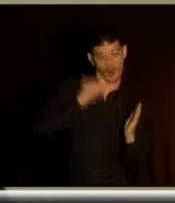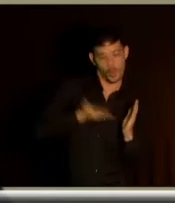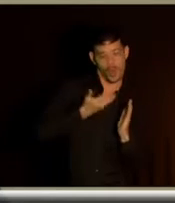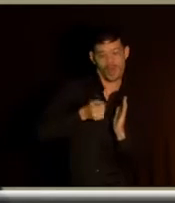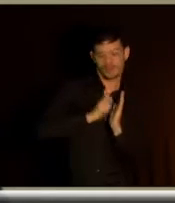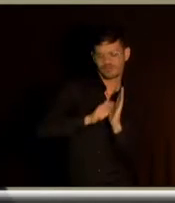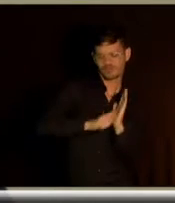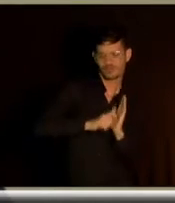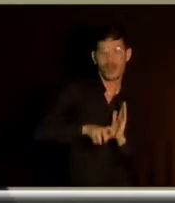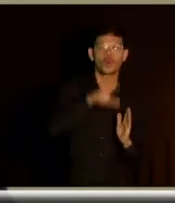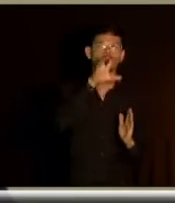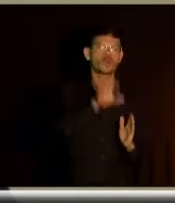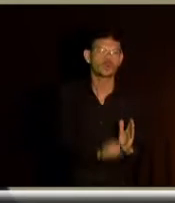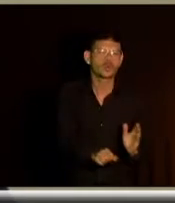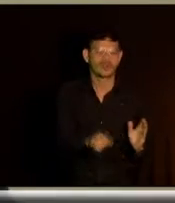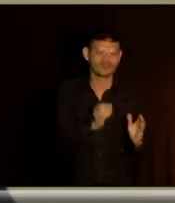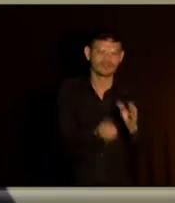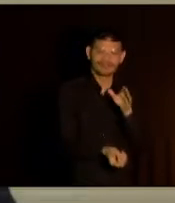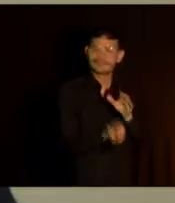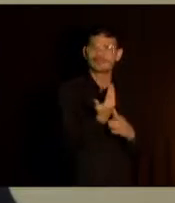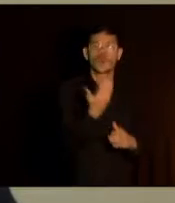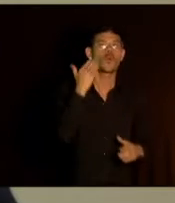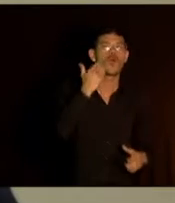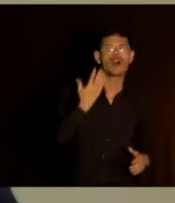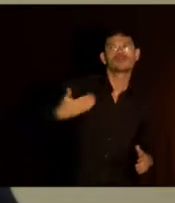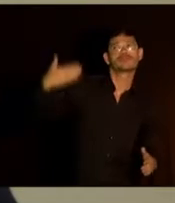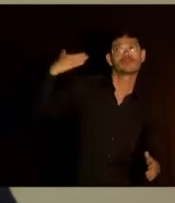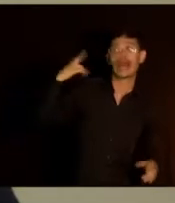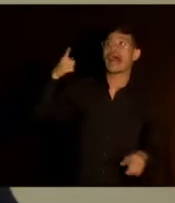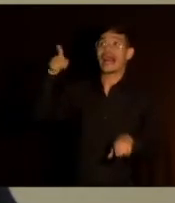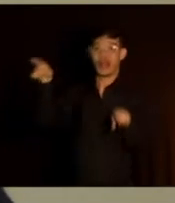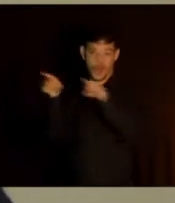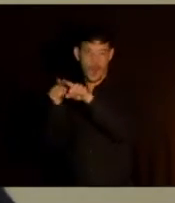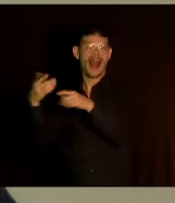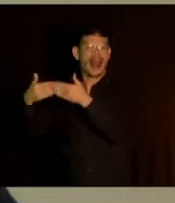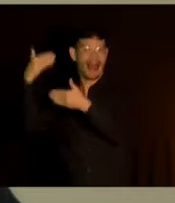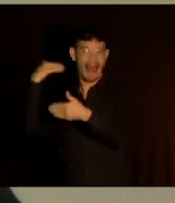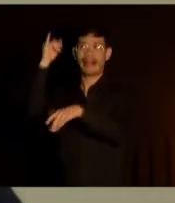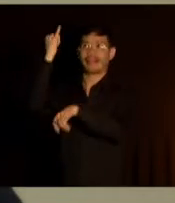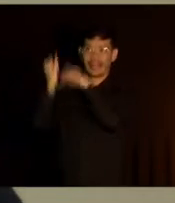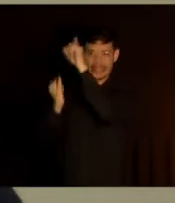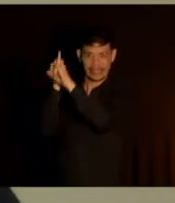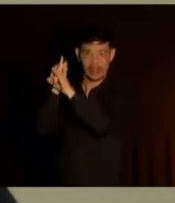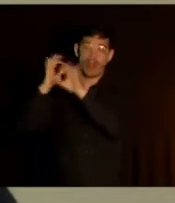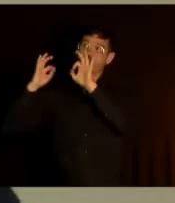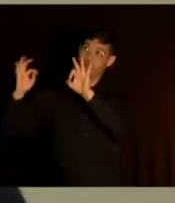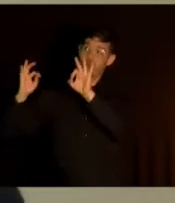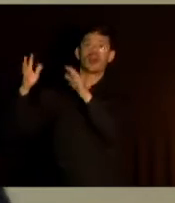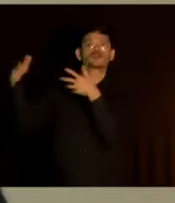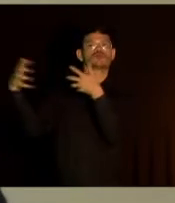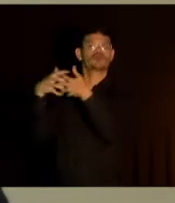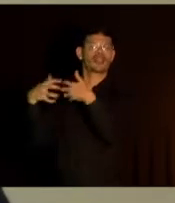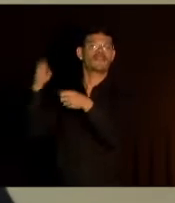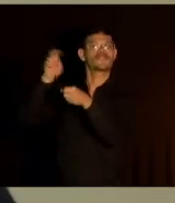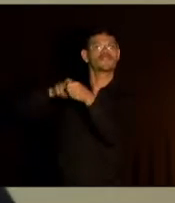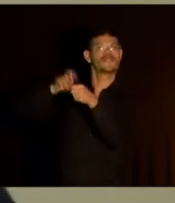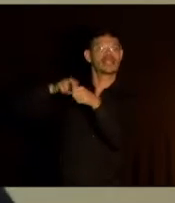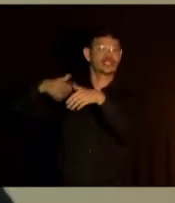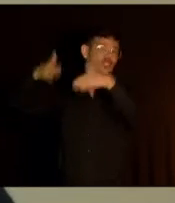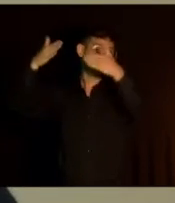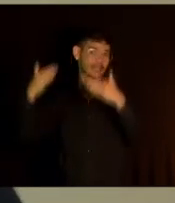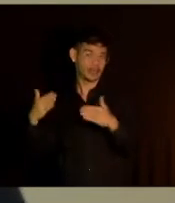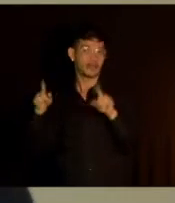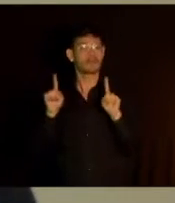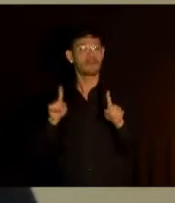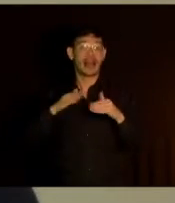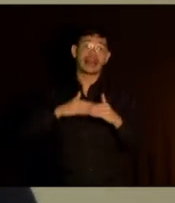creó cuando el nivel internacional también imperaban las federaciones por discapacidad, pero a raíz de